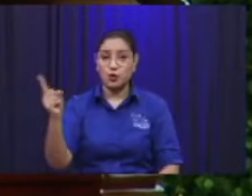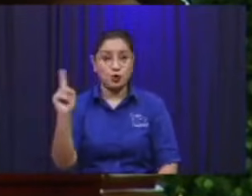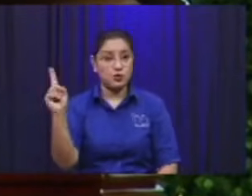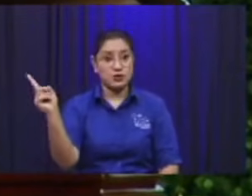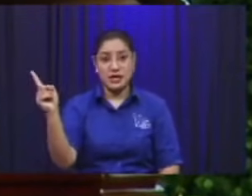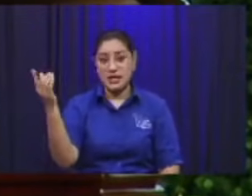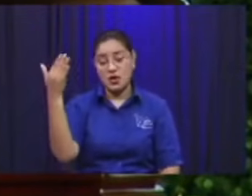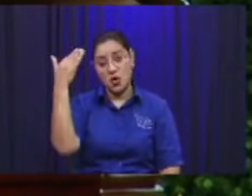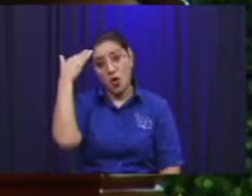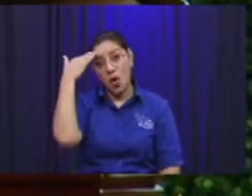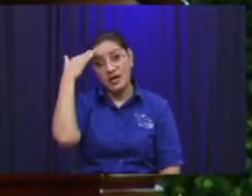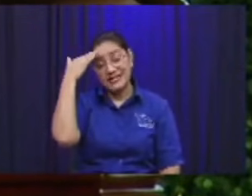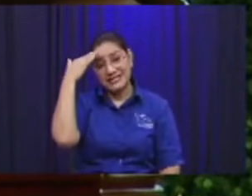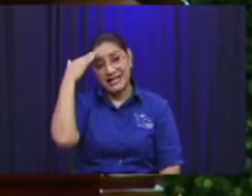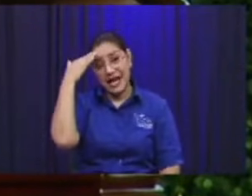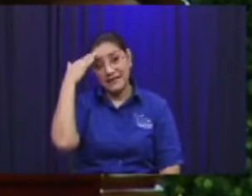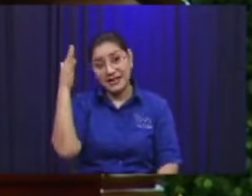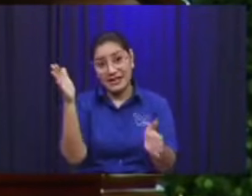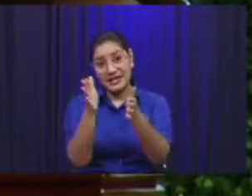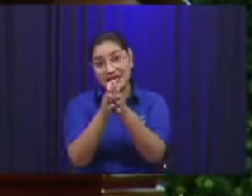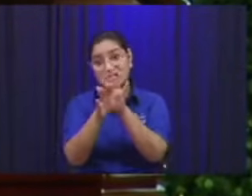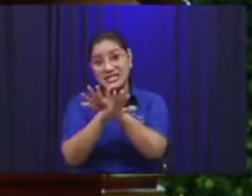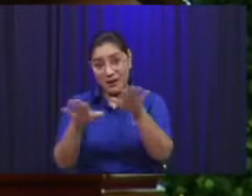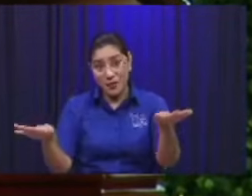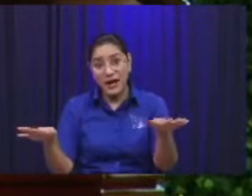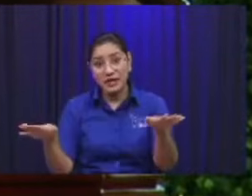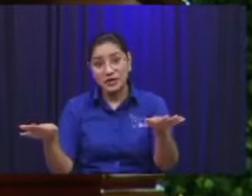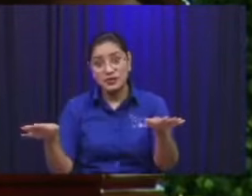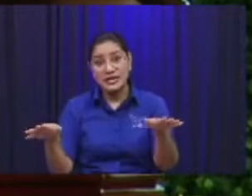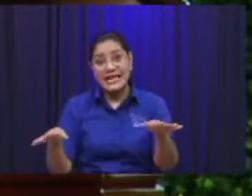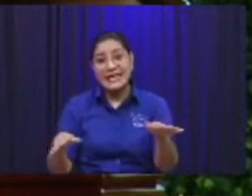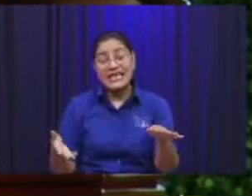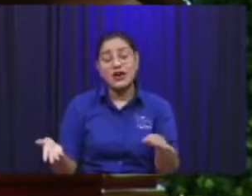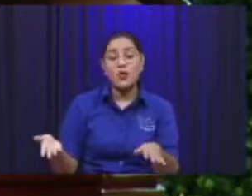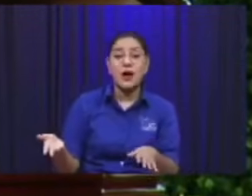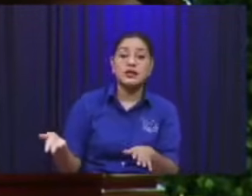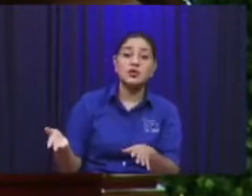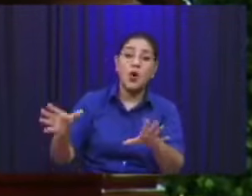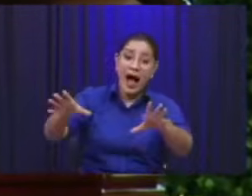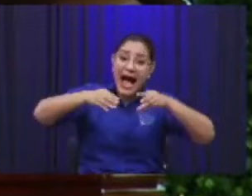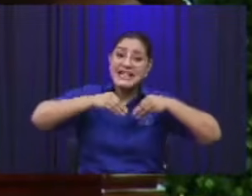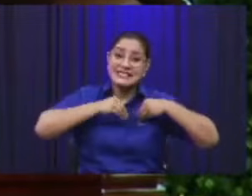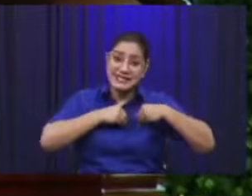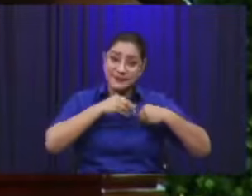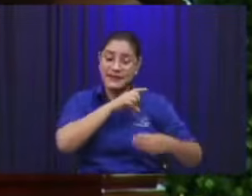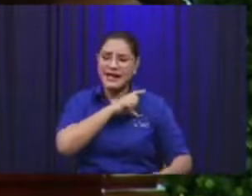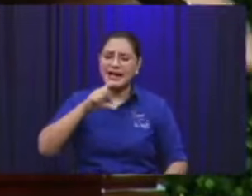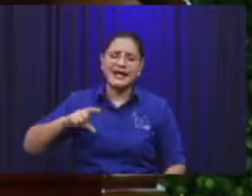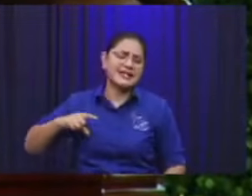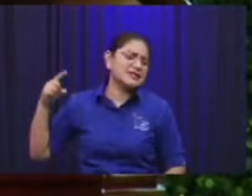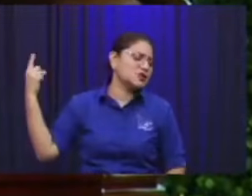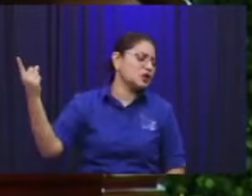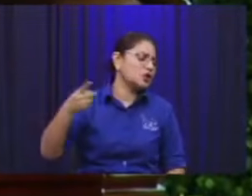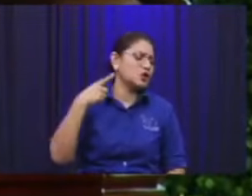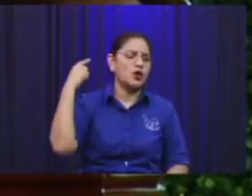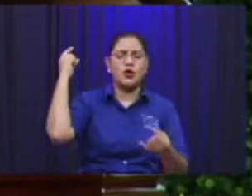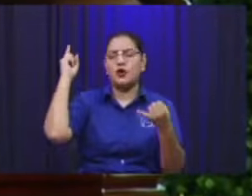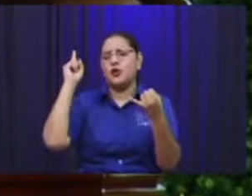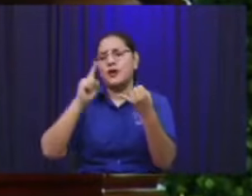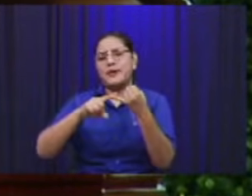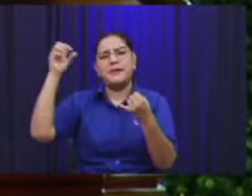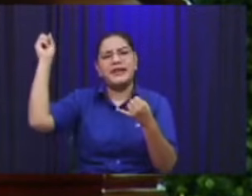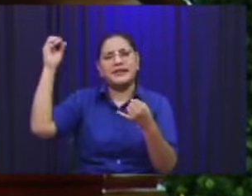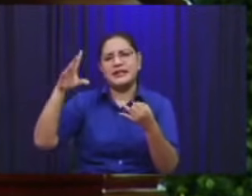ya cuando lo conocen a cristo glorificado cristo glorioso cristo bendito todo lo que es